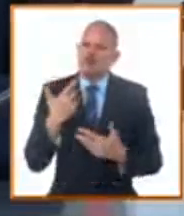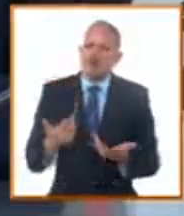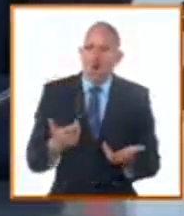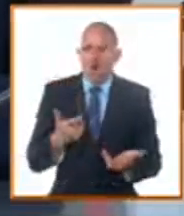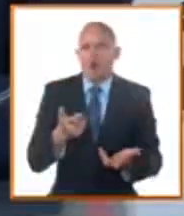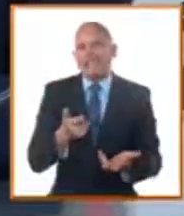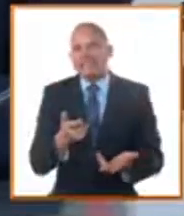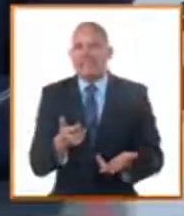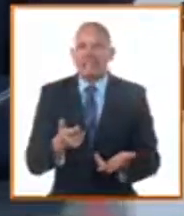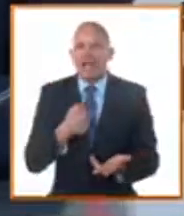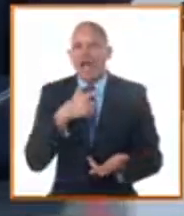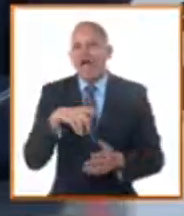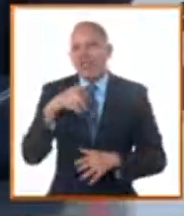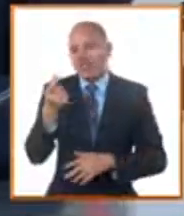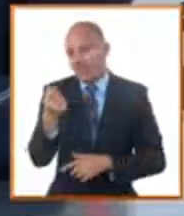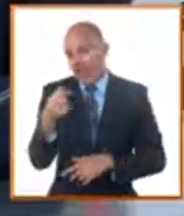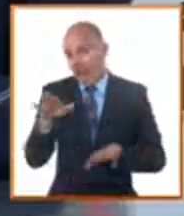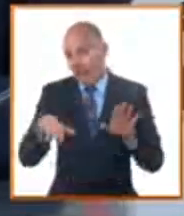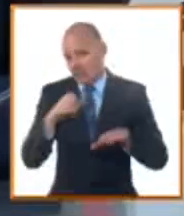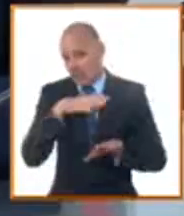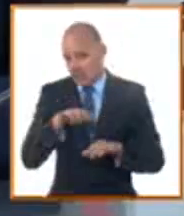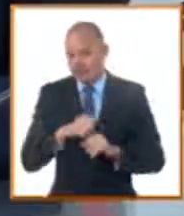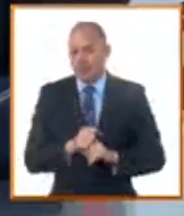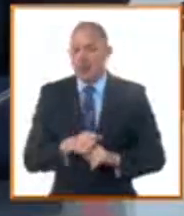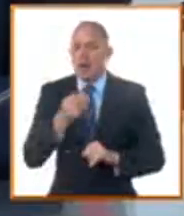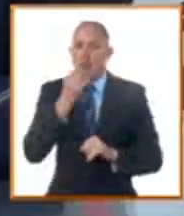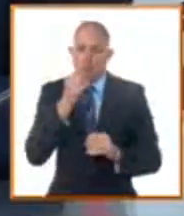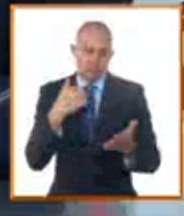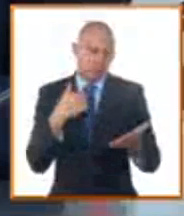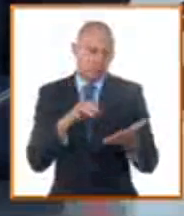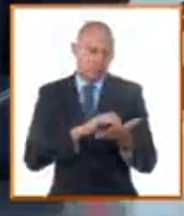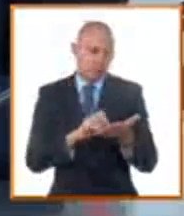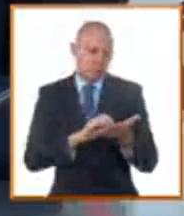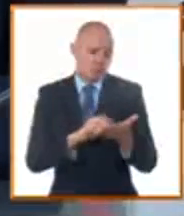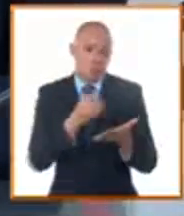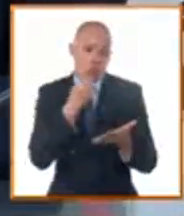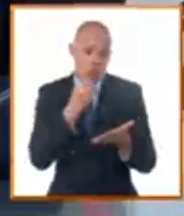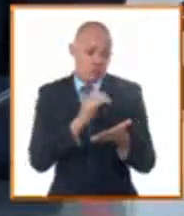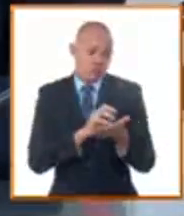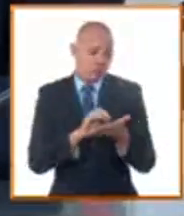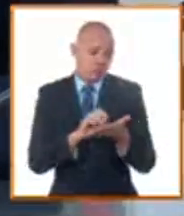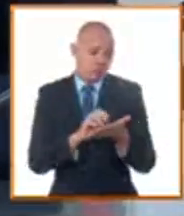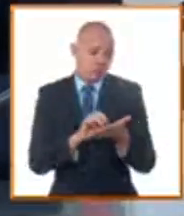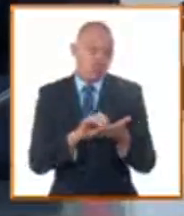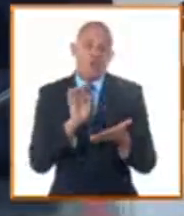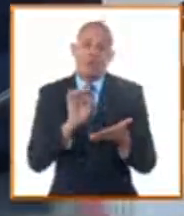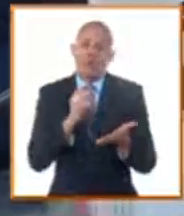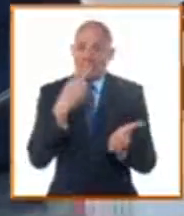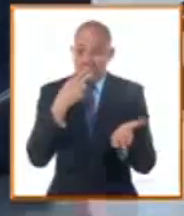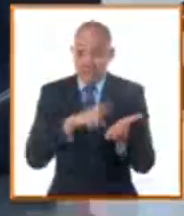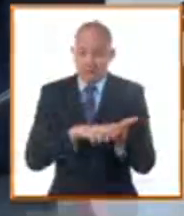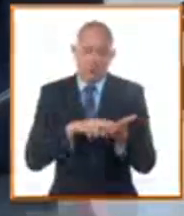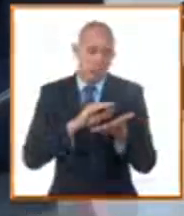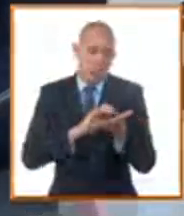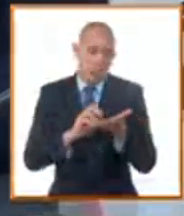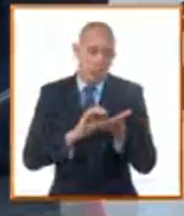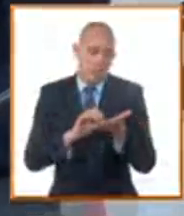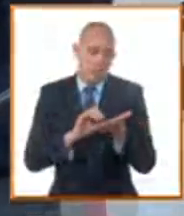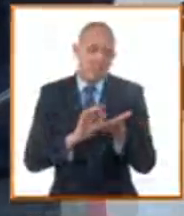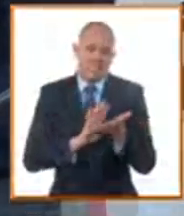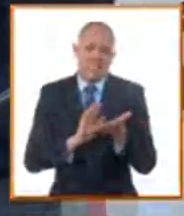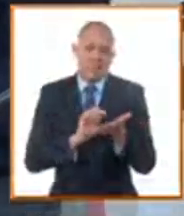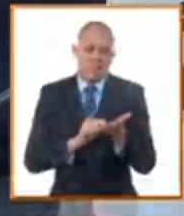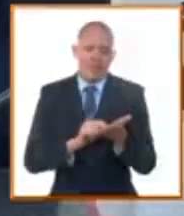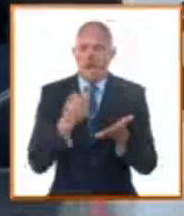del dinero que una persona, por error o porque después de haber adquirido el sello electrónico, vamos a llamarlo así, no lo